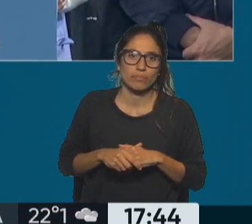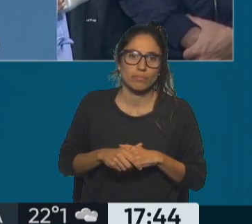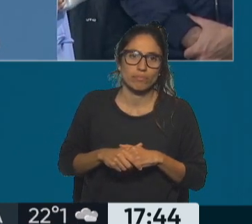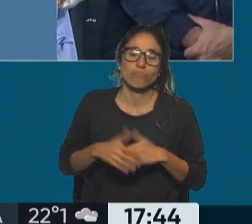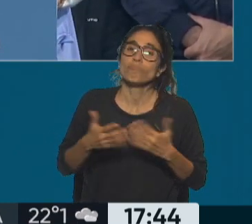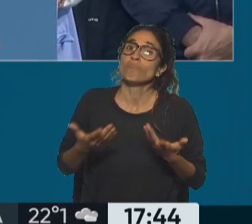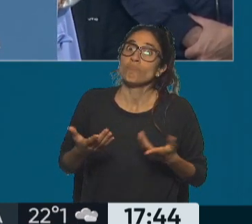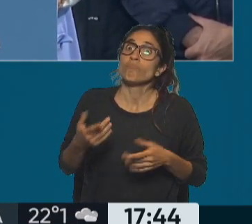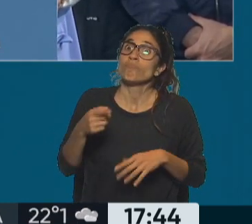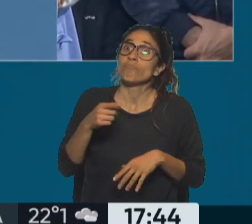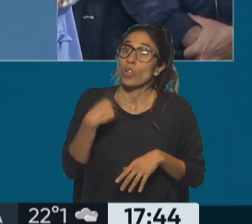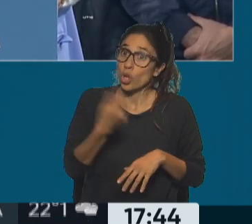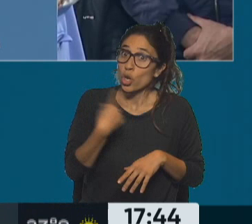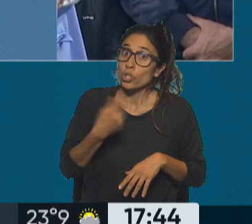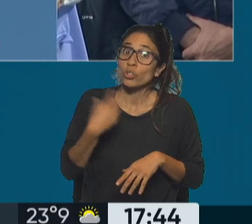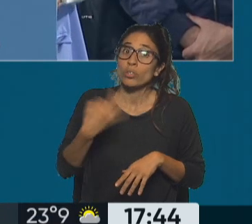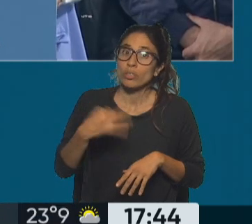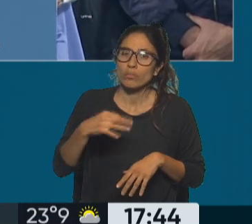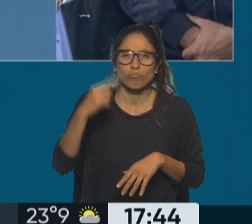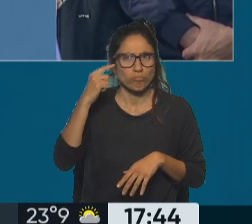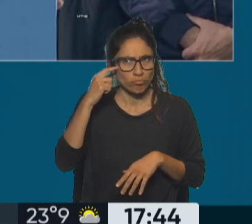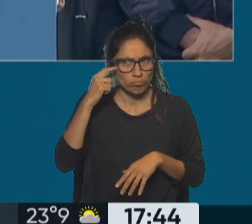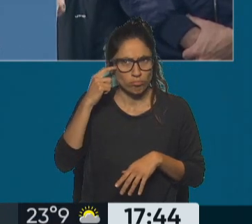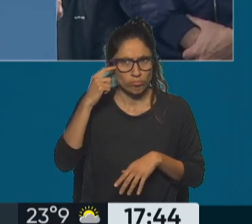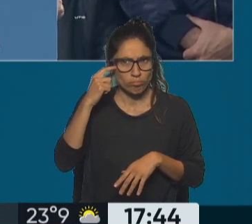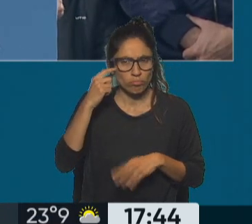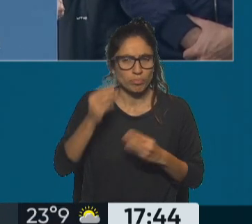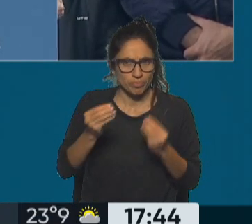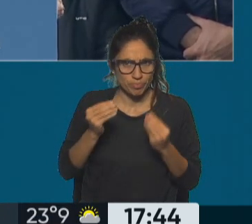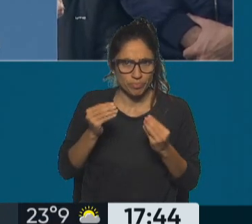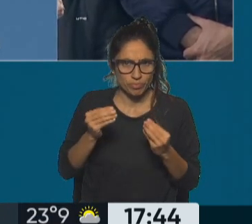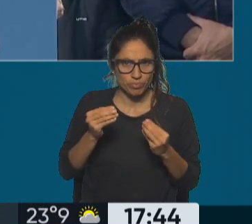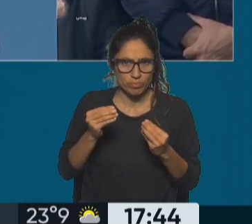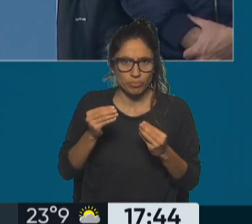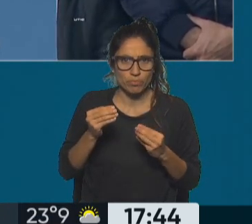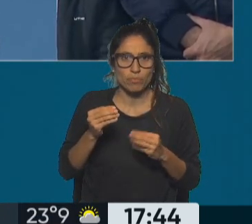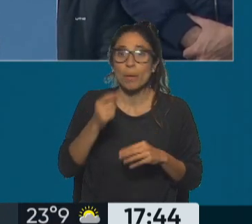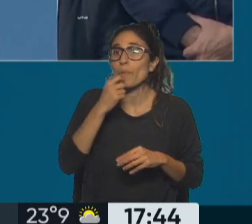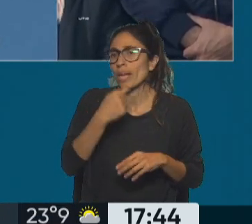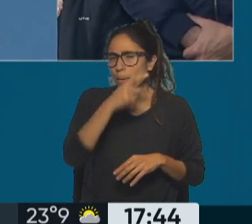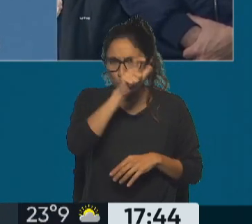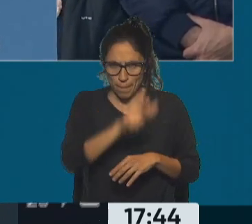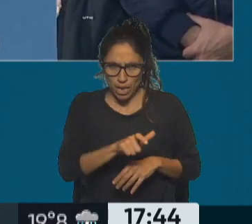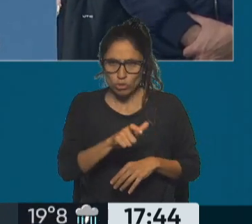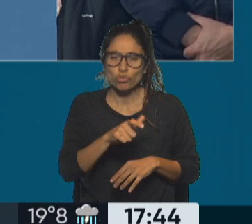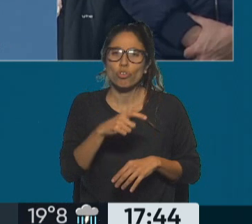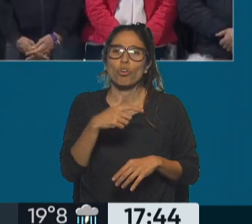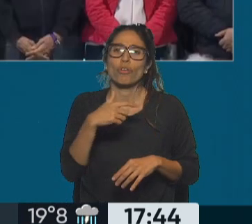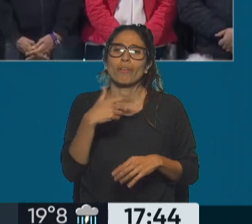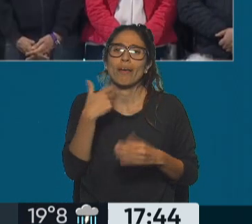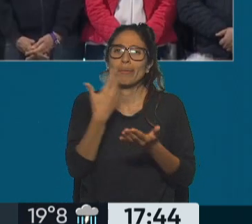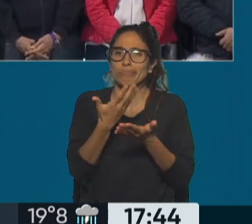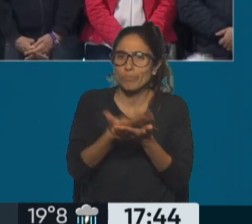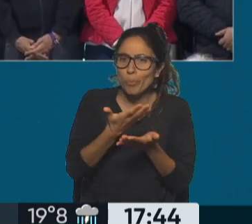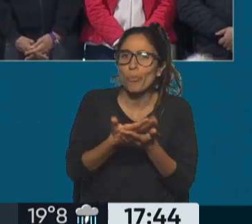que contemplarlo es, cuando vos ya hiciste todo ese planteo, todo ese despliegue, atacaste una figura